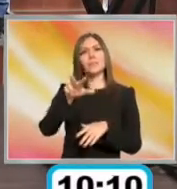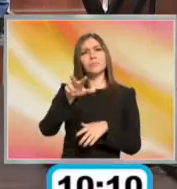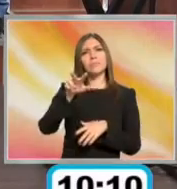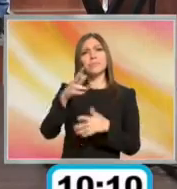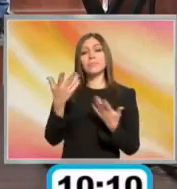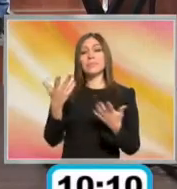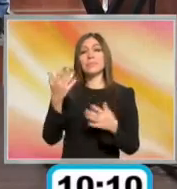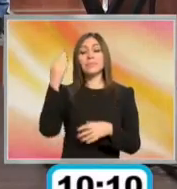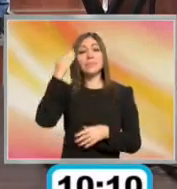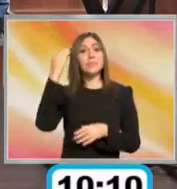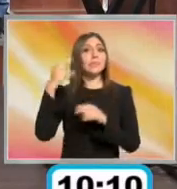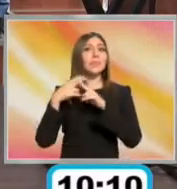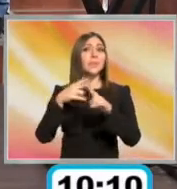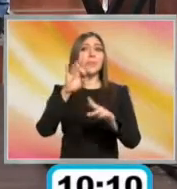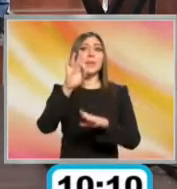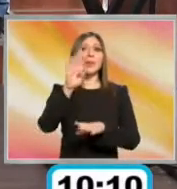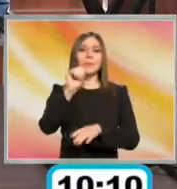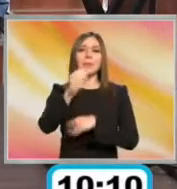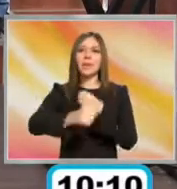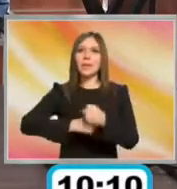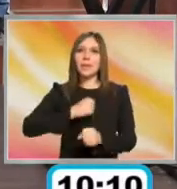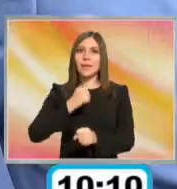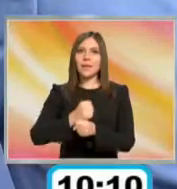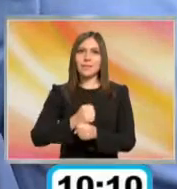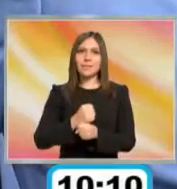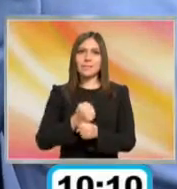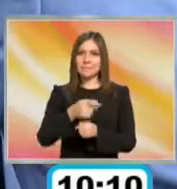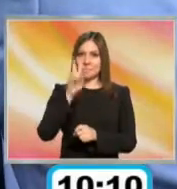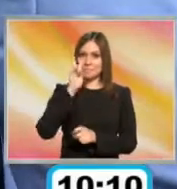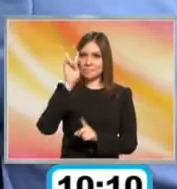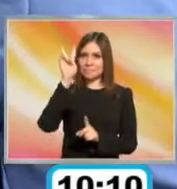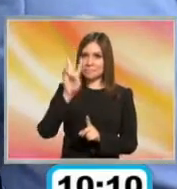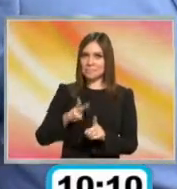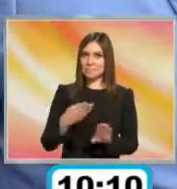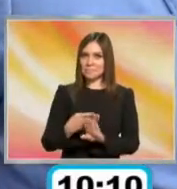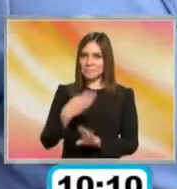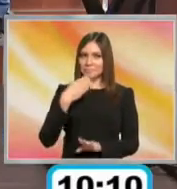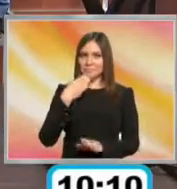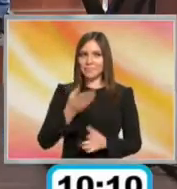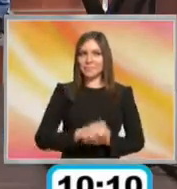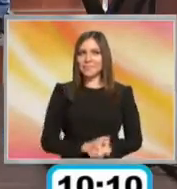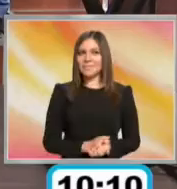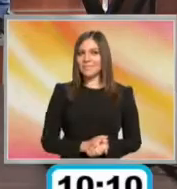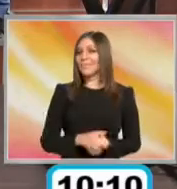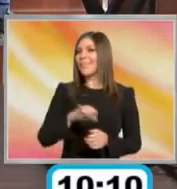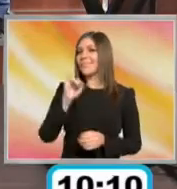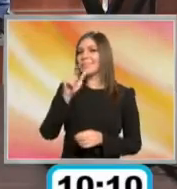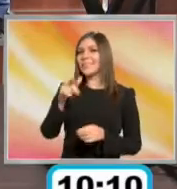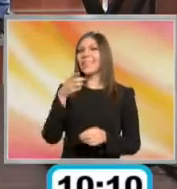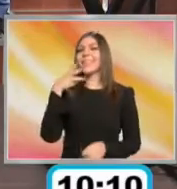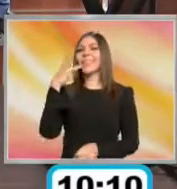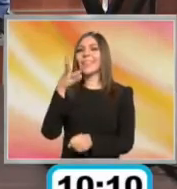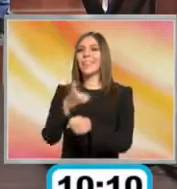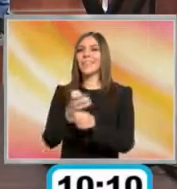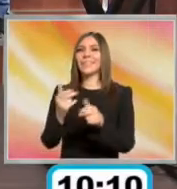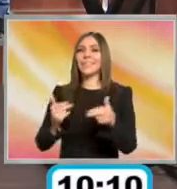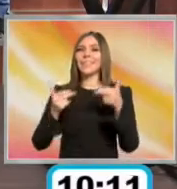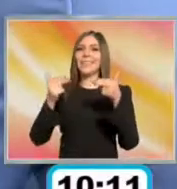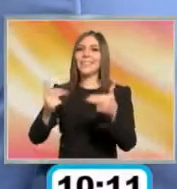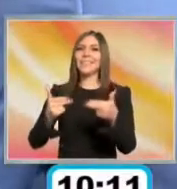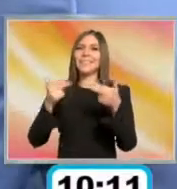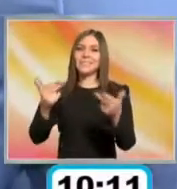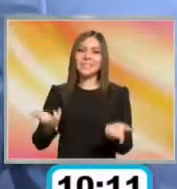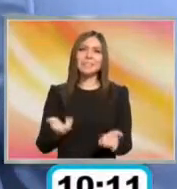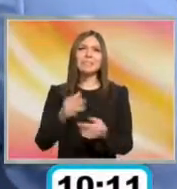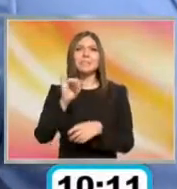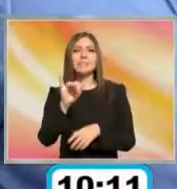49 años. 49 años estamos entrando a Y te ves ese... muy bien. Sí, lo que pasa Tú es eres que... de la tercera generación. Yo soy, sí, ya después, bueno,